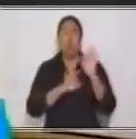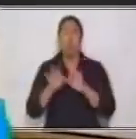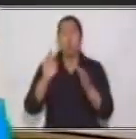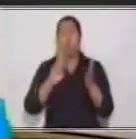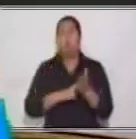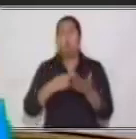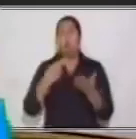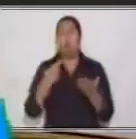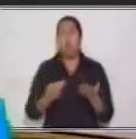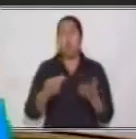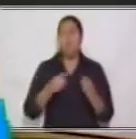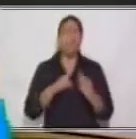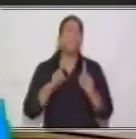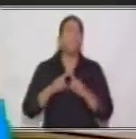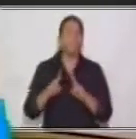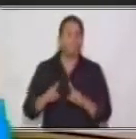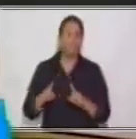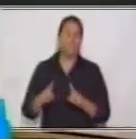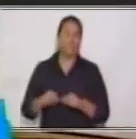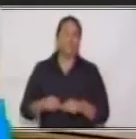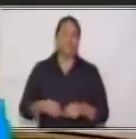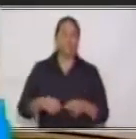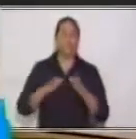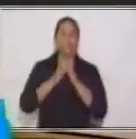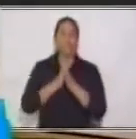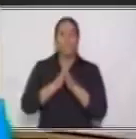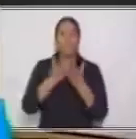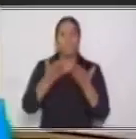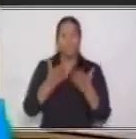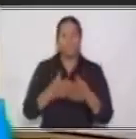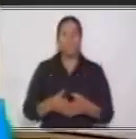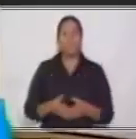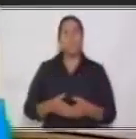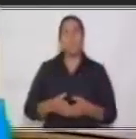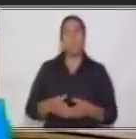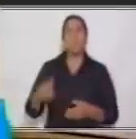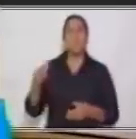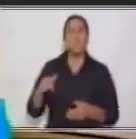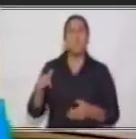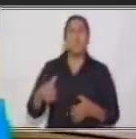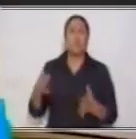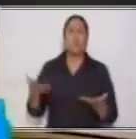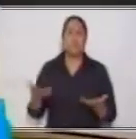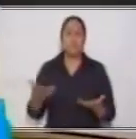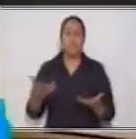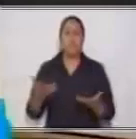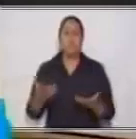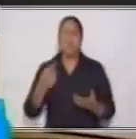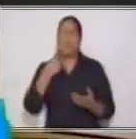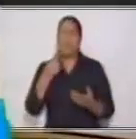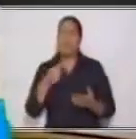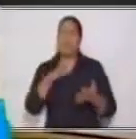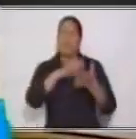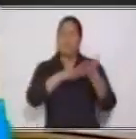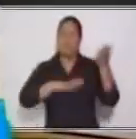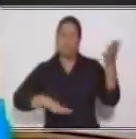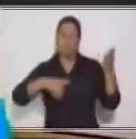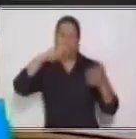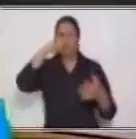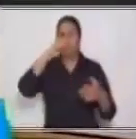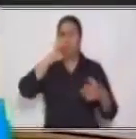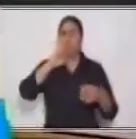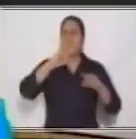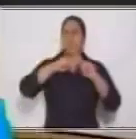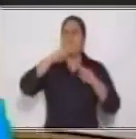revistas, etc. Por favor, ahora, ¿qué son los textos narrativos? Los narrativos